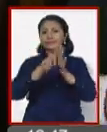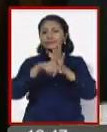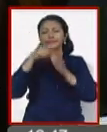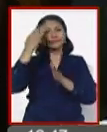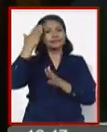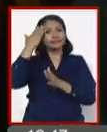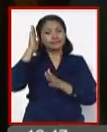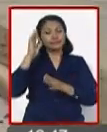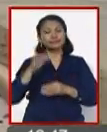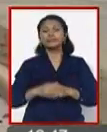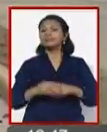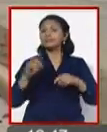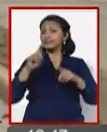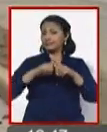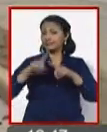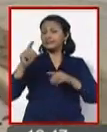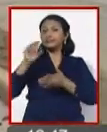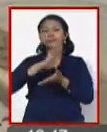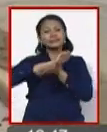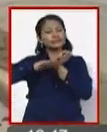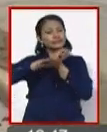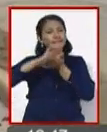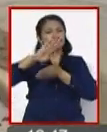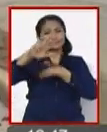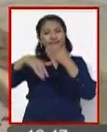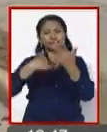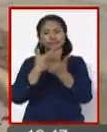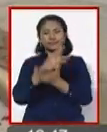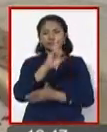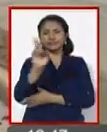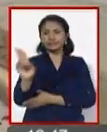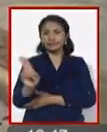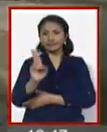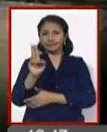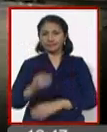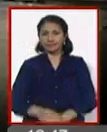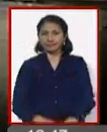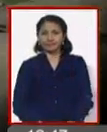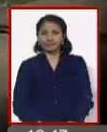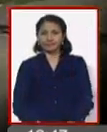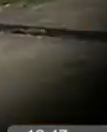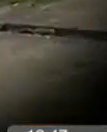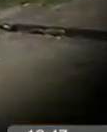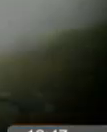por excepción, pero debe estar limpio toda la universidad.